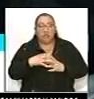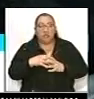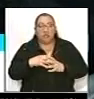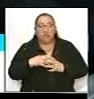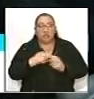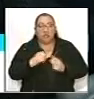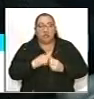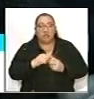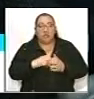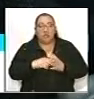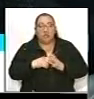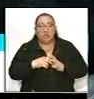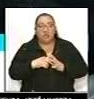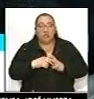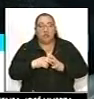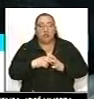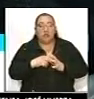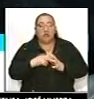toma a su criterio.